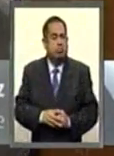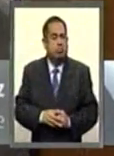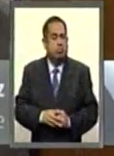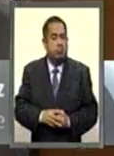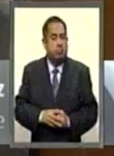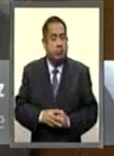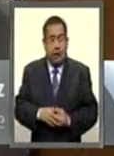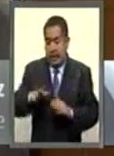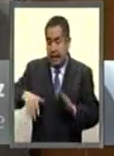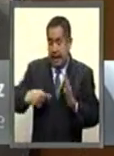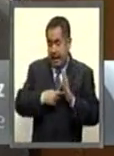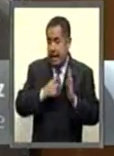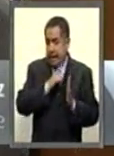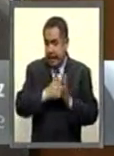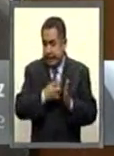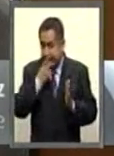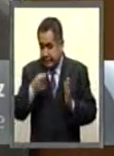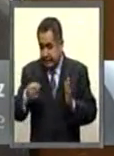como lo establece la ley,